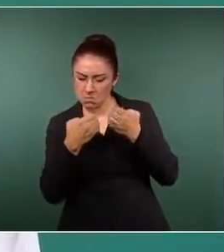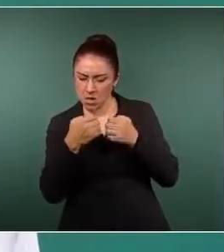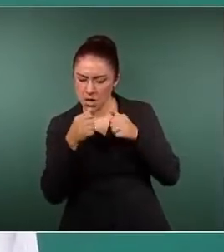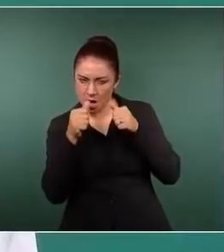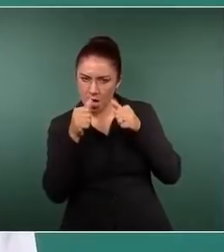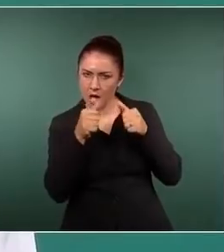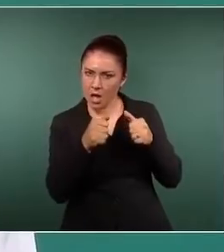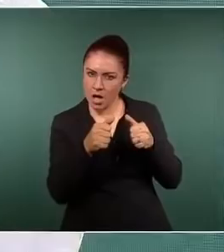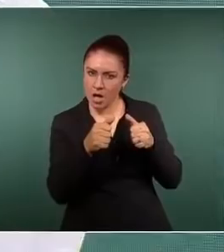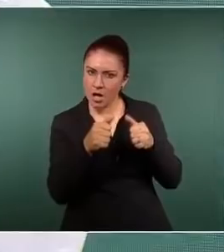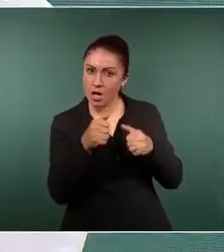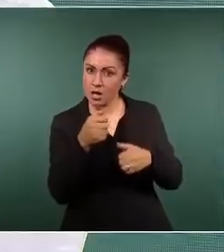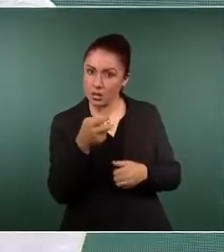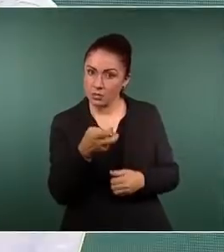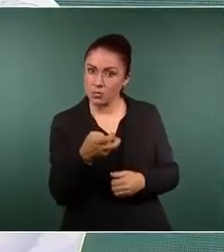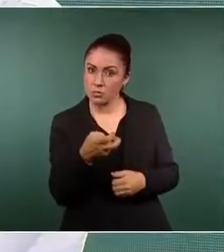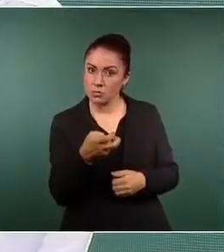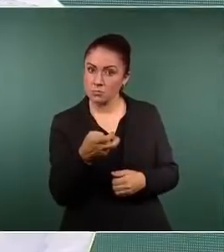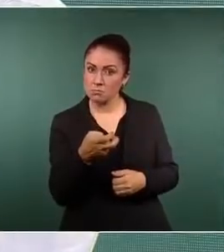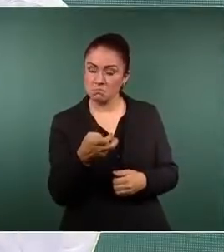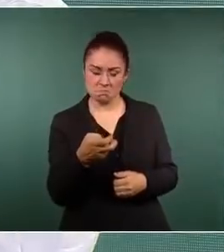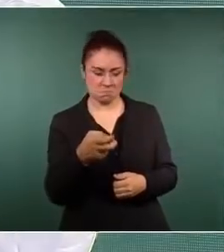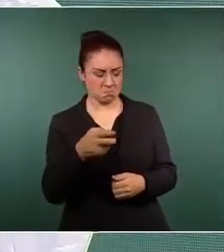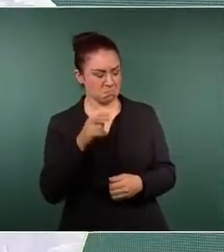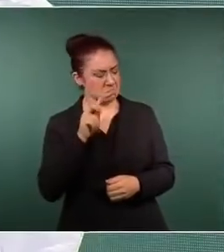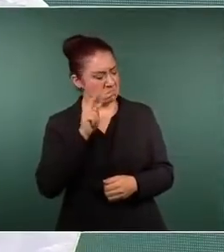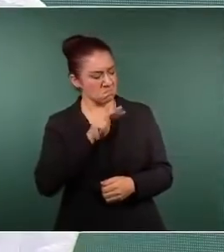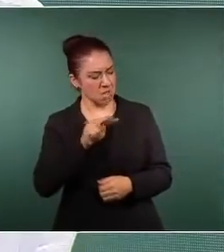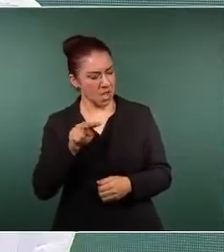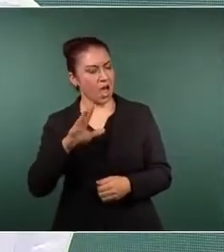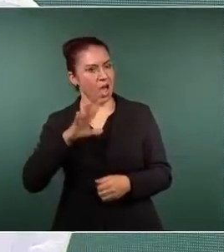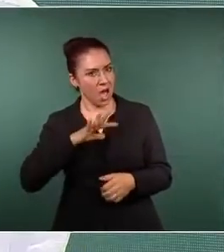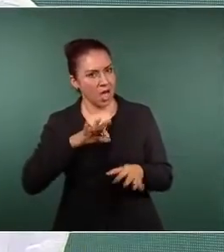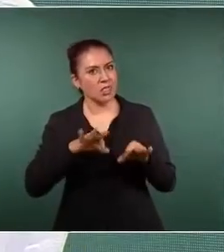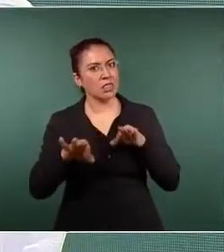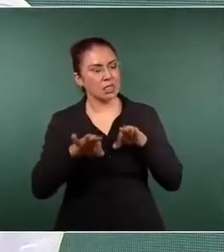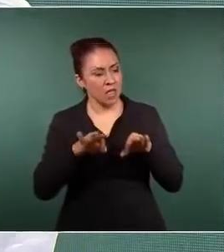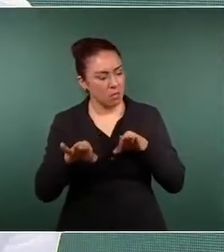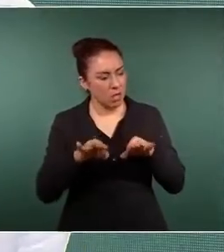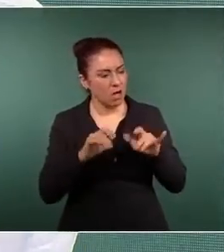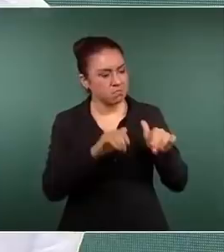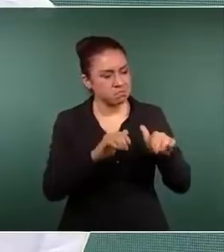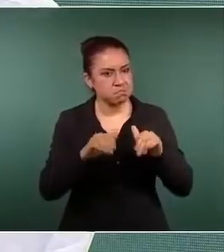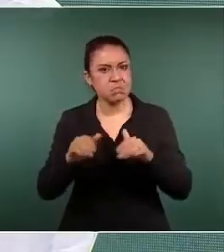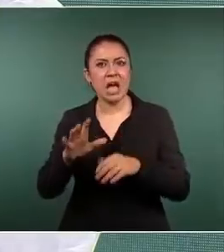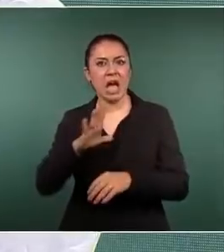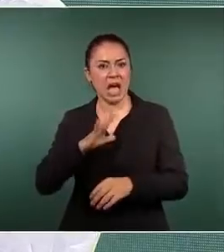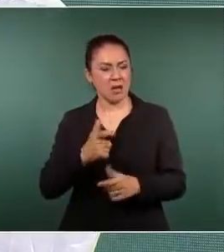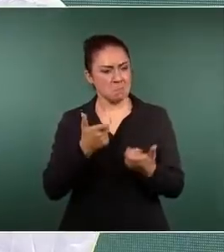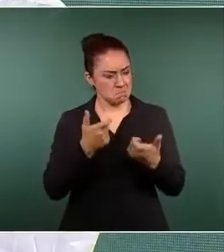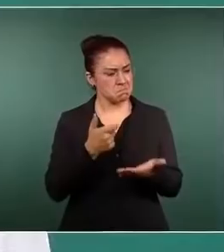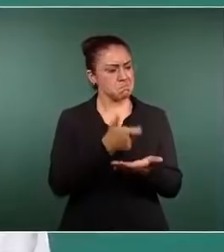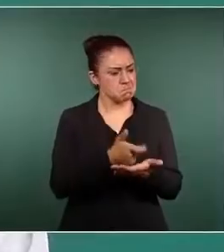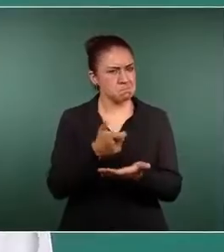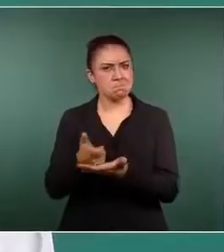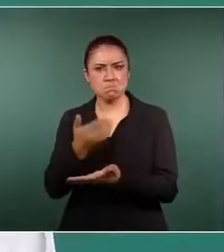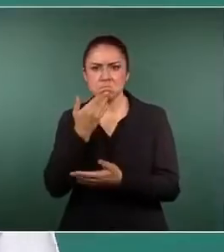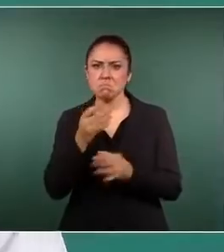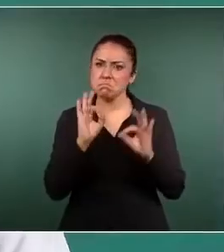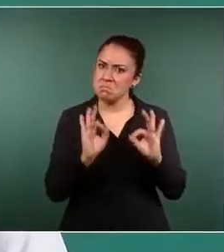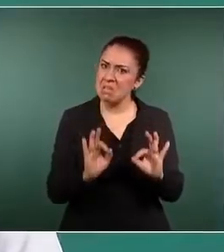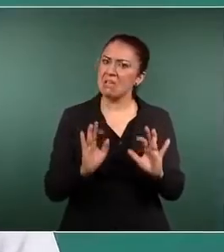ay empleo si hay buenos salarios si